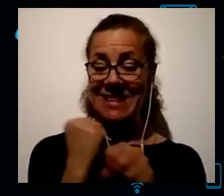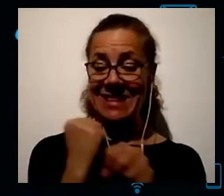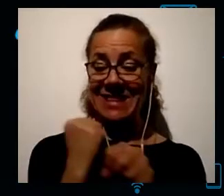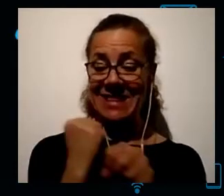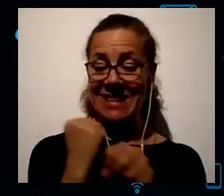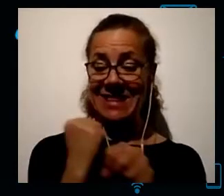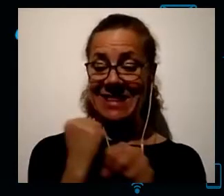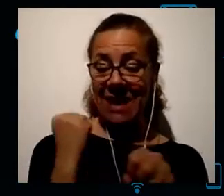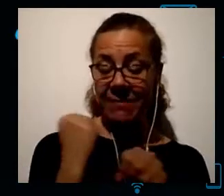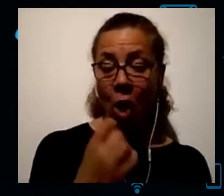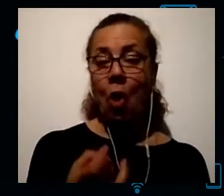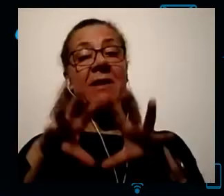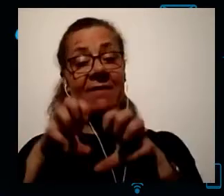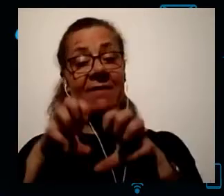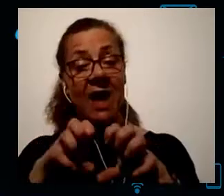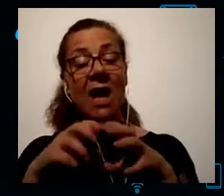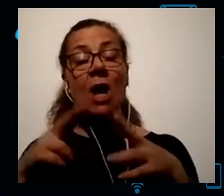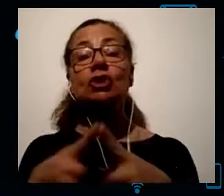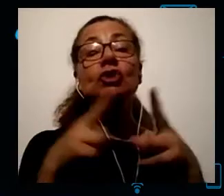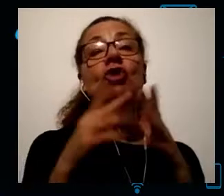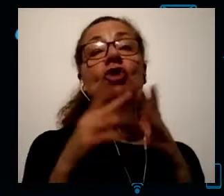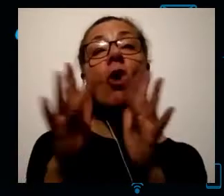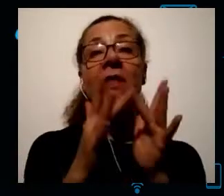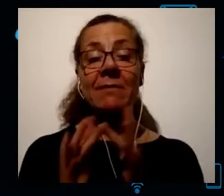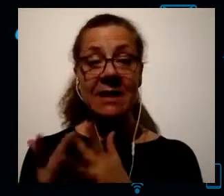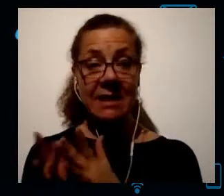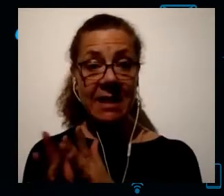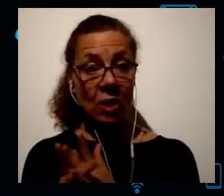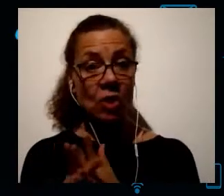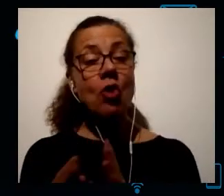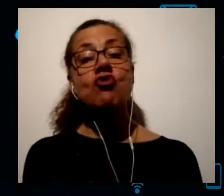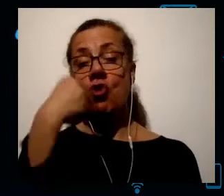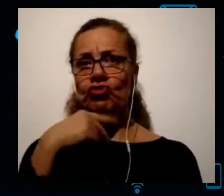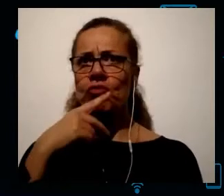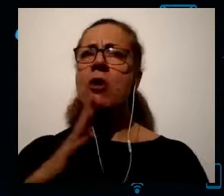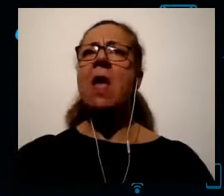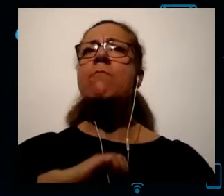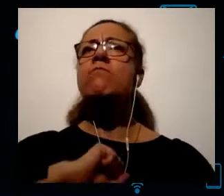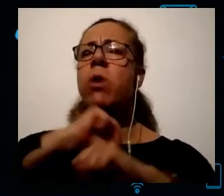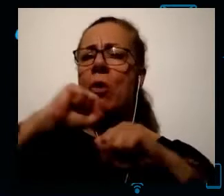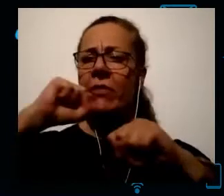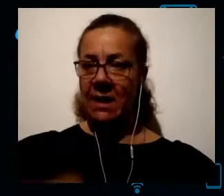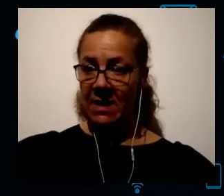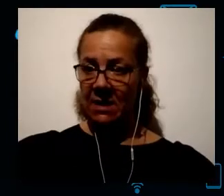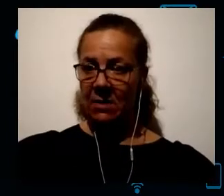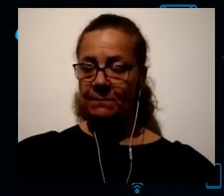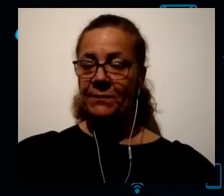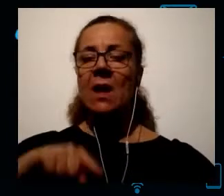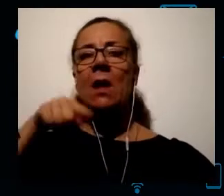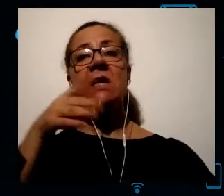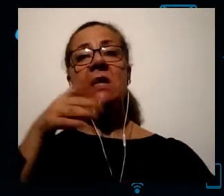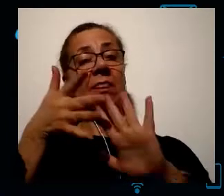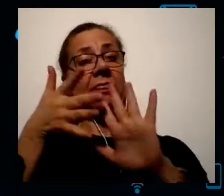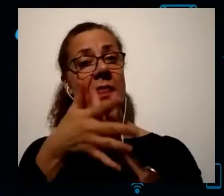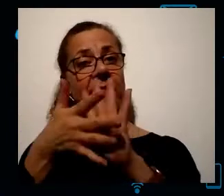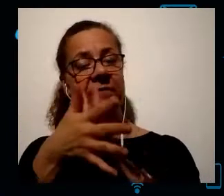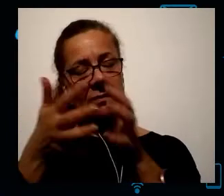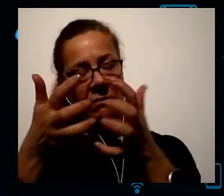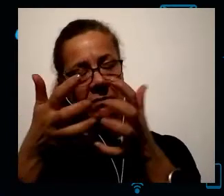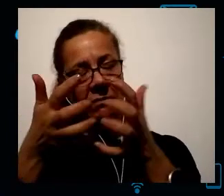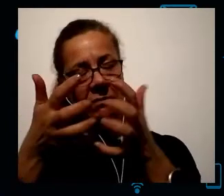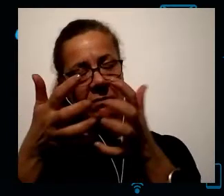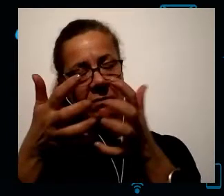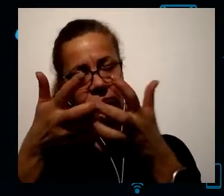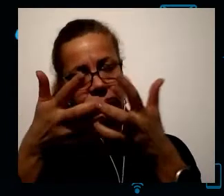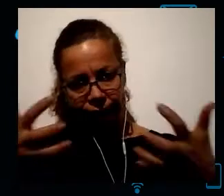la socialización el consumo y el empoderamiento ante esta definición que ya es mucho más explícita